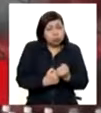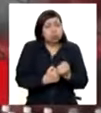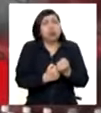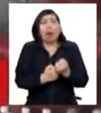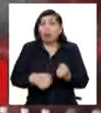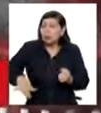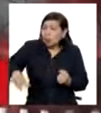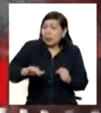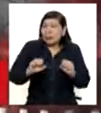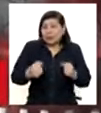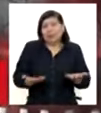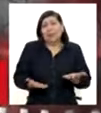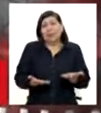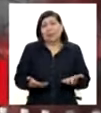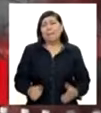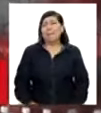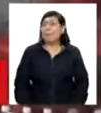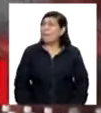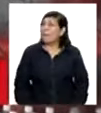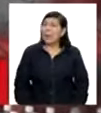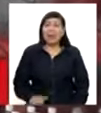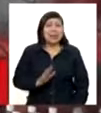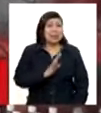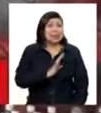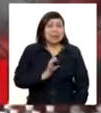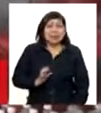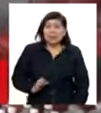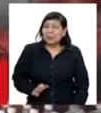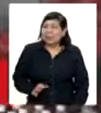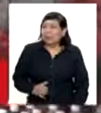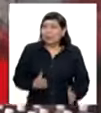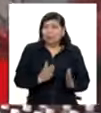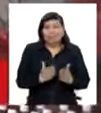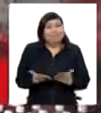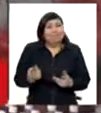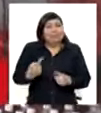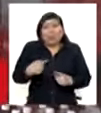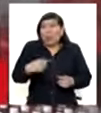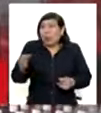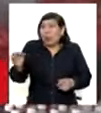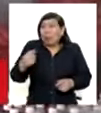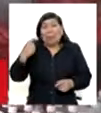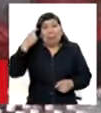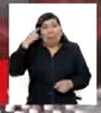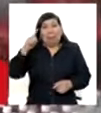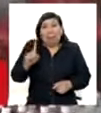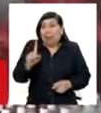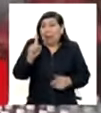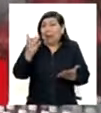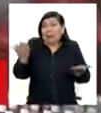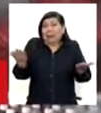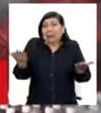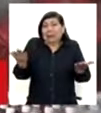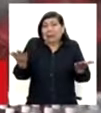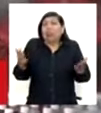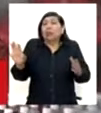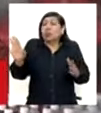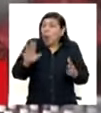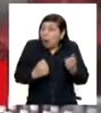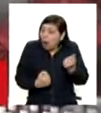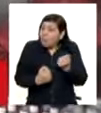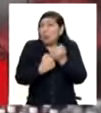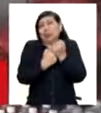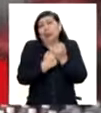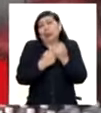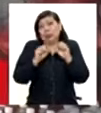hombro. Porque está claro que el Estado no estaba preparado para esto, ¿no es cierto? Entonces es importante que todos nos pongamos de